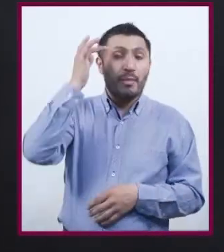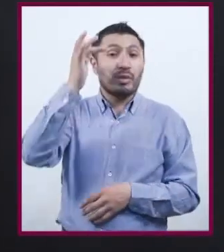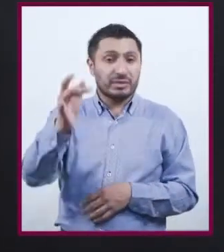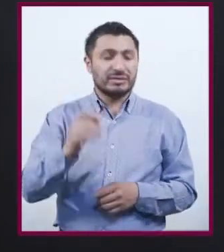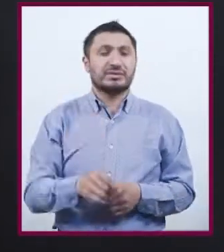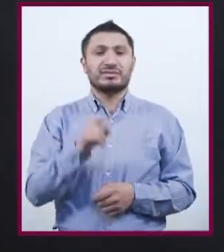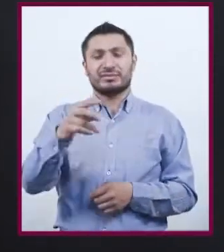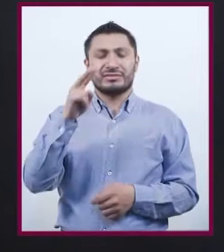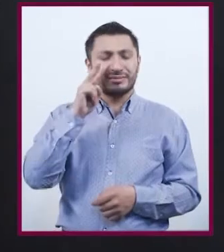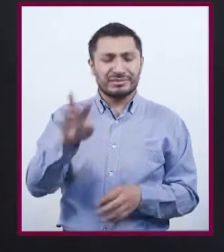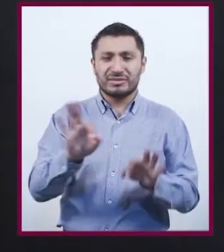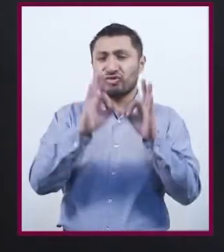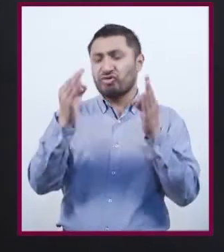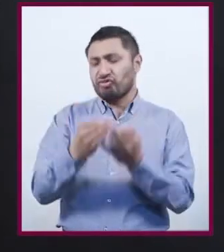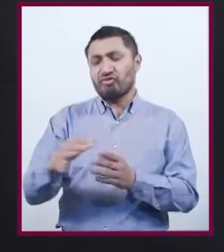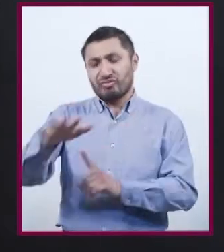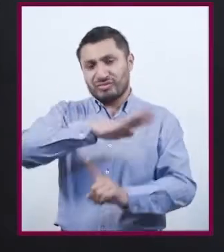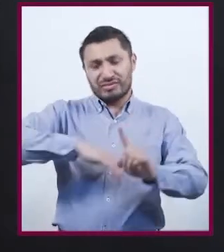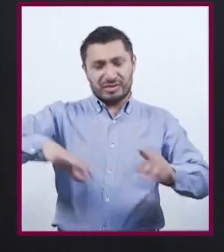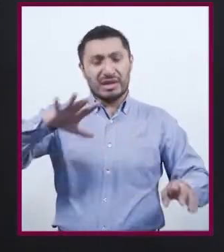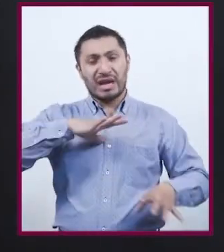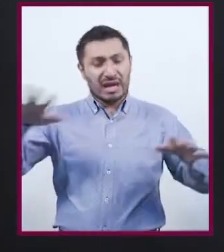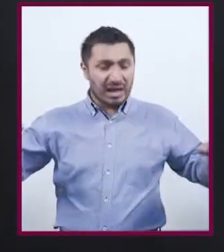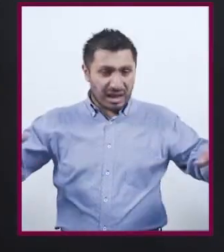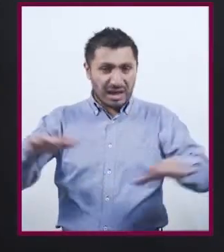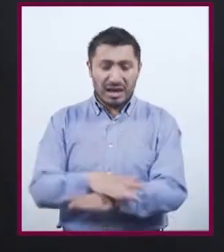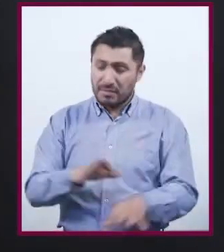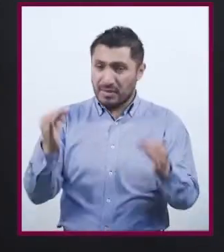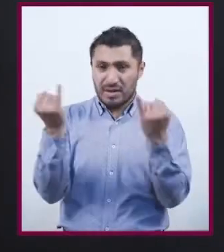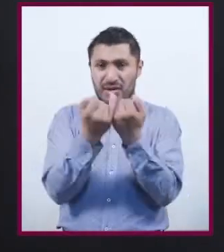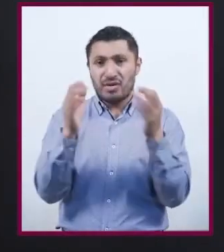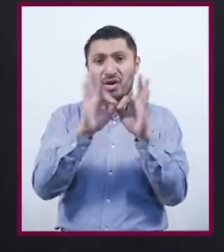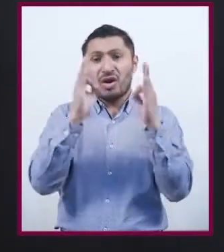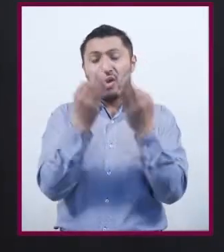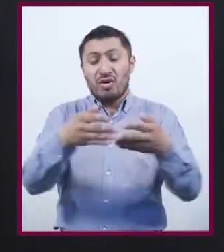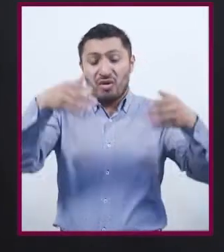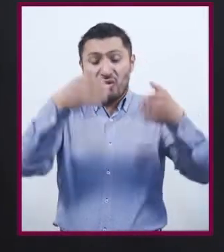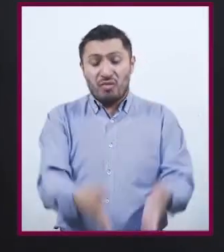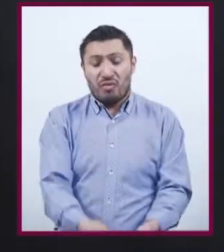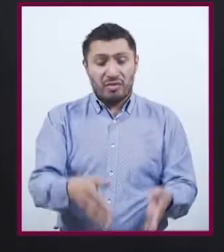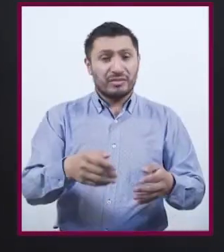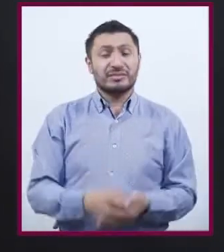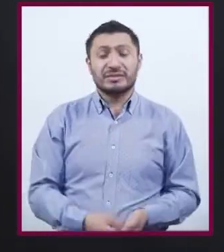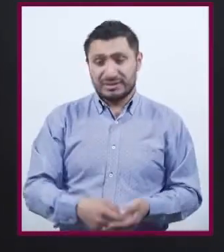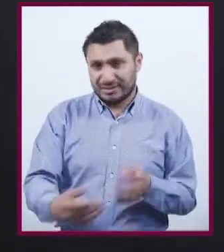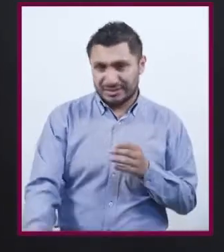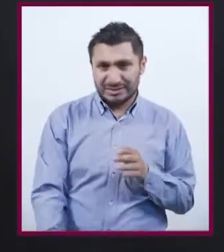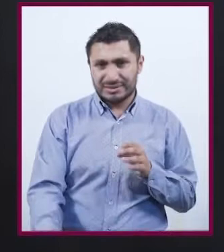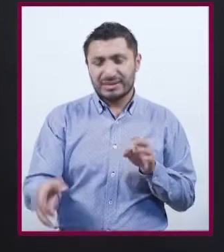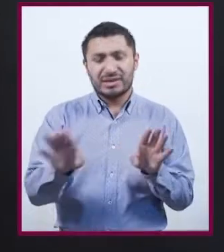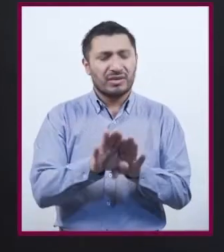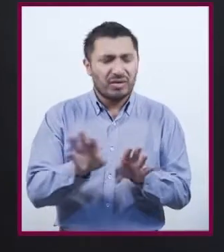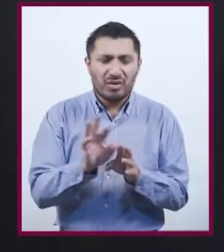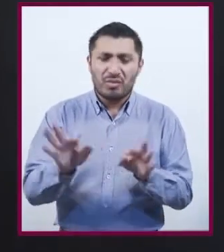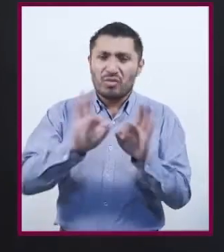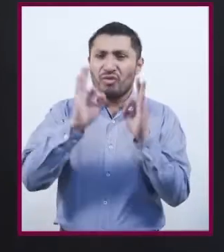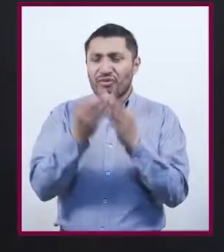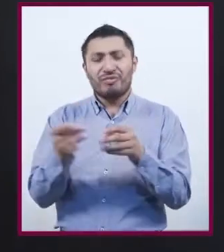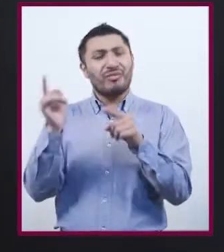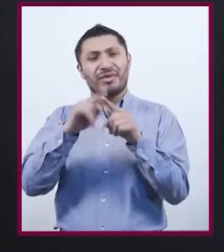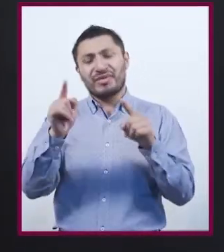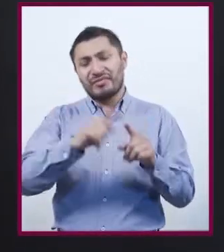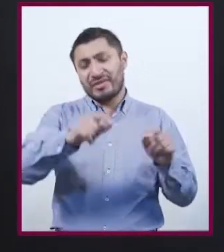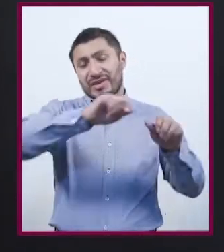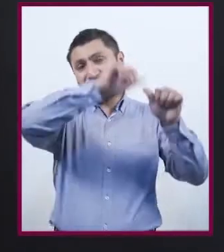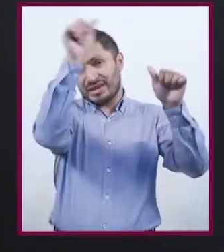o camposantos. Verás que la forma de concebirlos ha cambiado tanto como la forma de los enterramientos, que se conectan